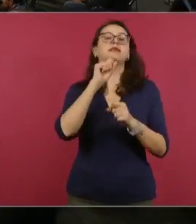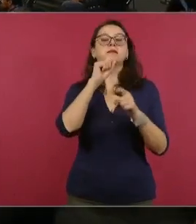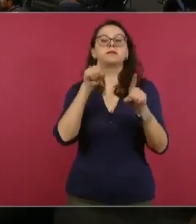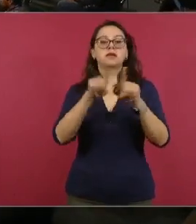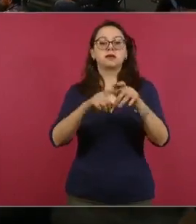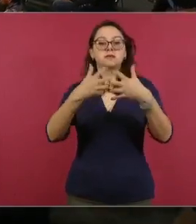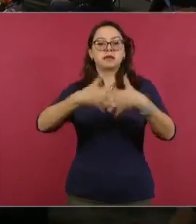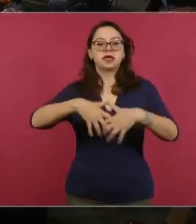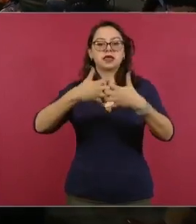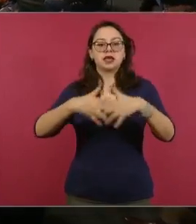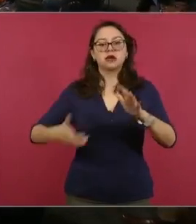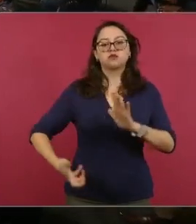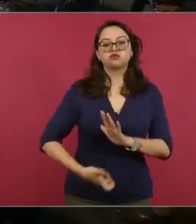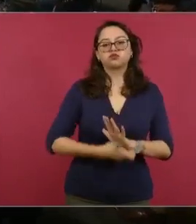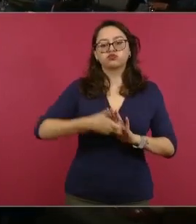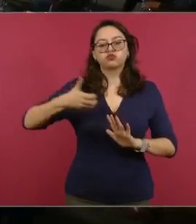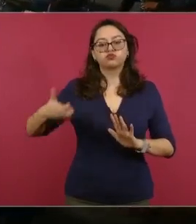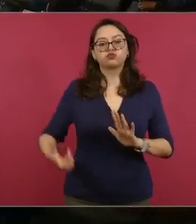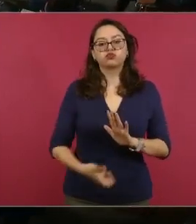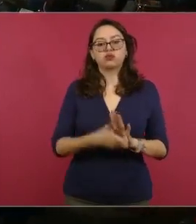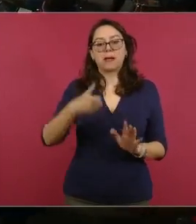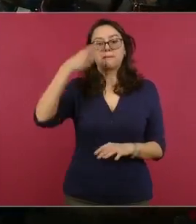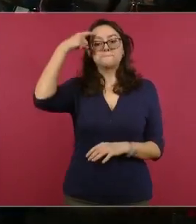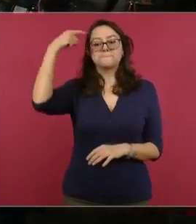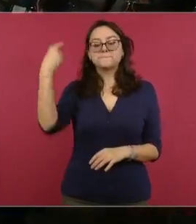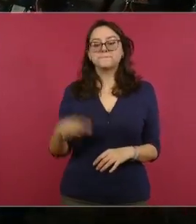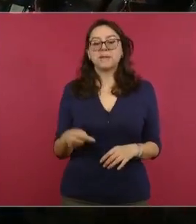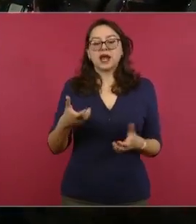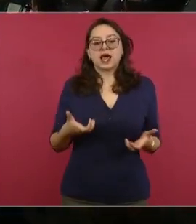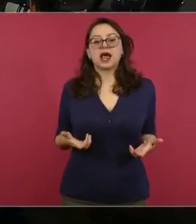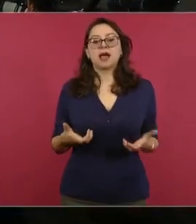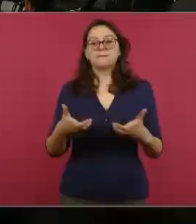también la autopista